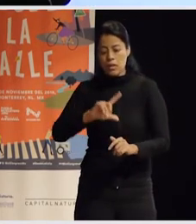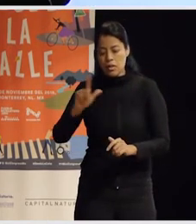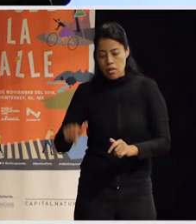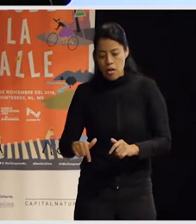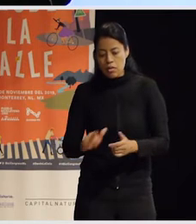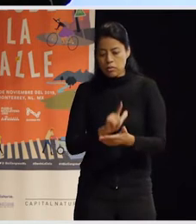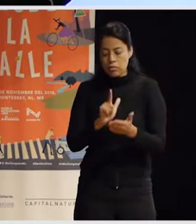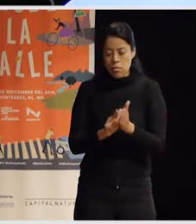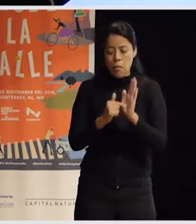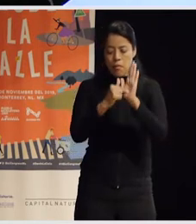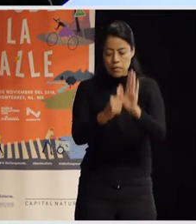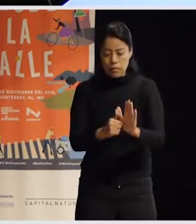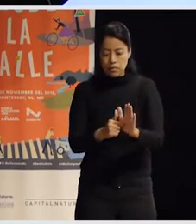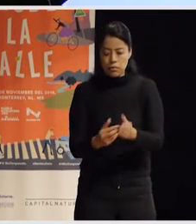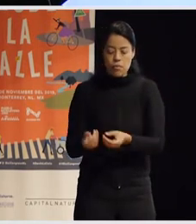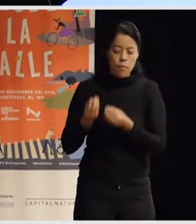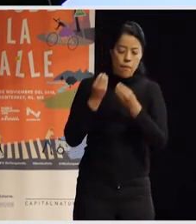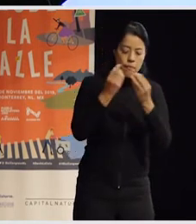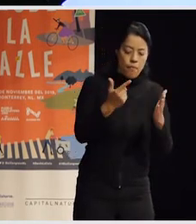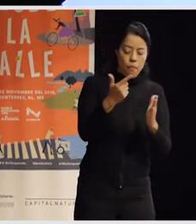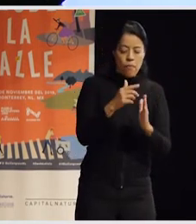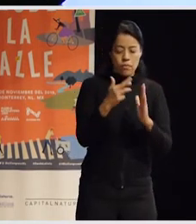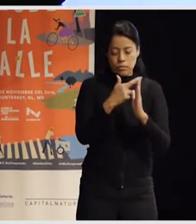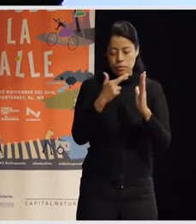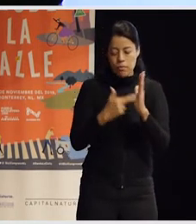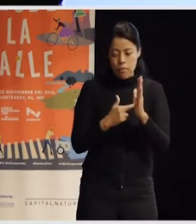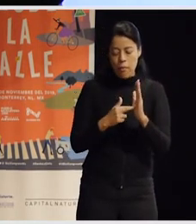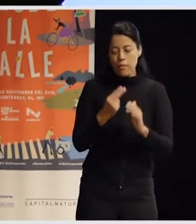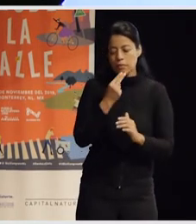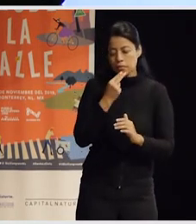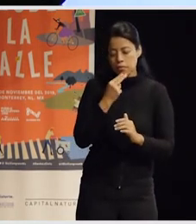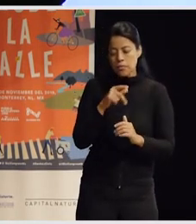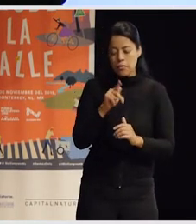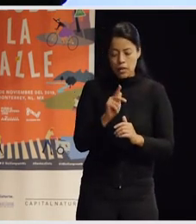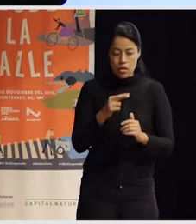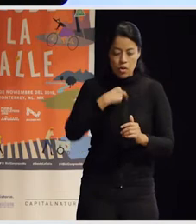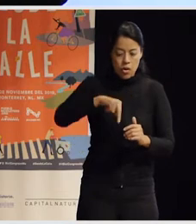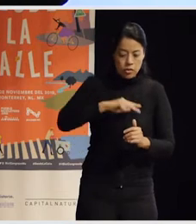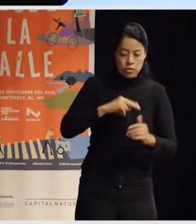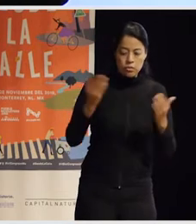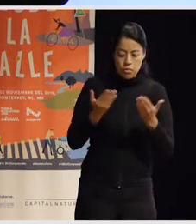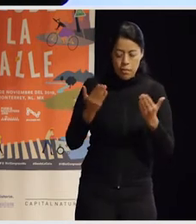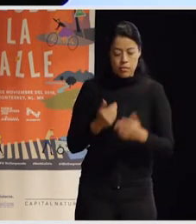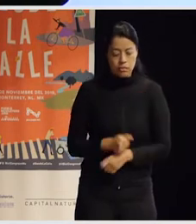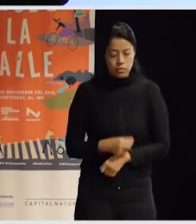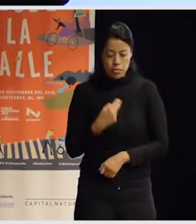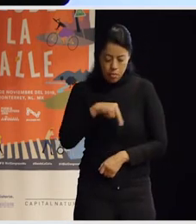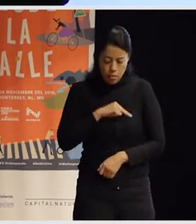de la ley de movilidad se van a expedir los lineamientos del sistema estos lineamientos pero también los elaboramos nosotras